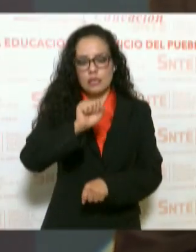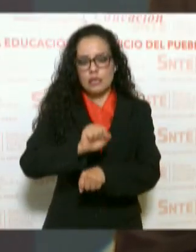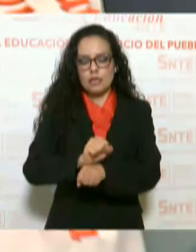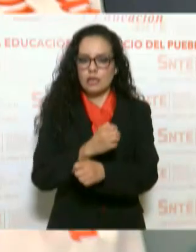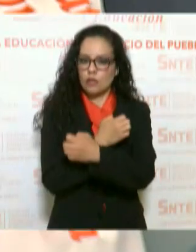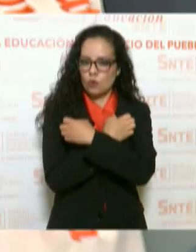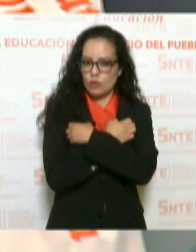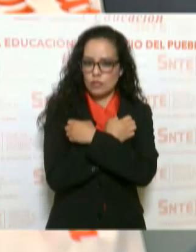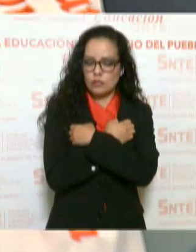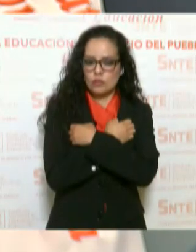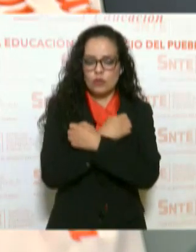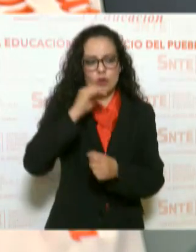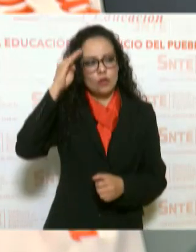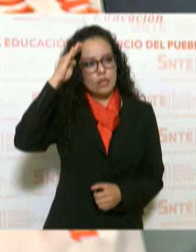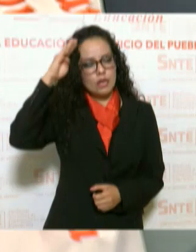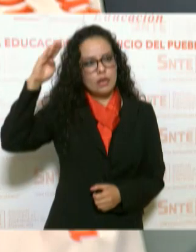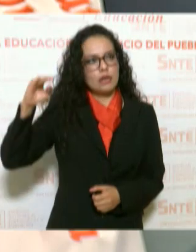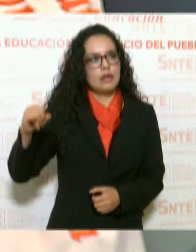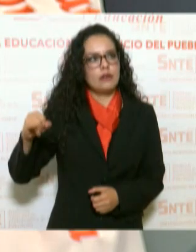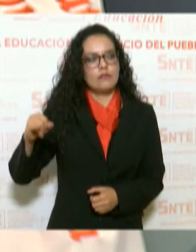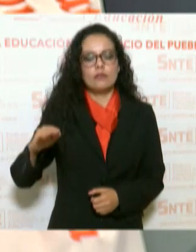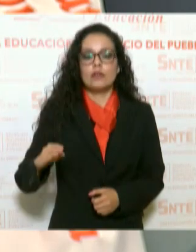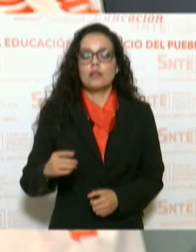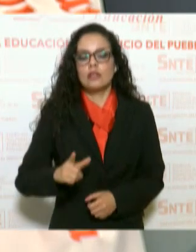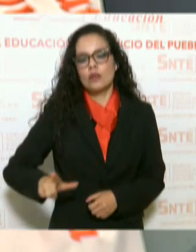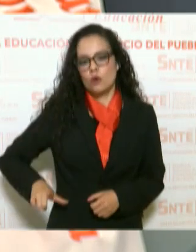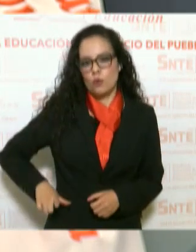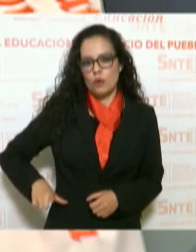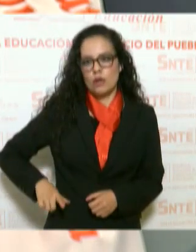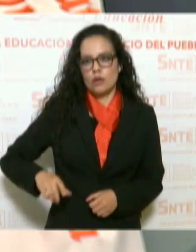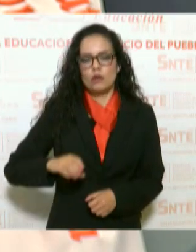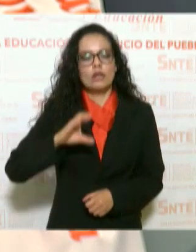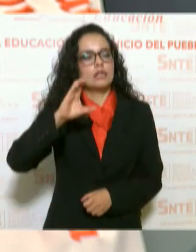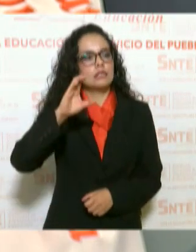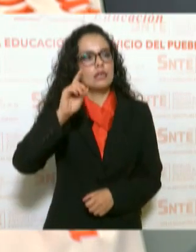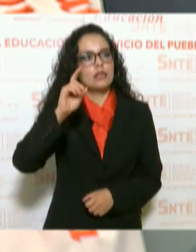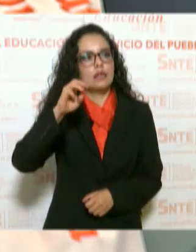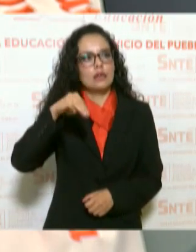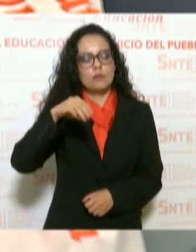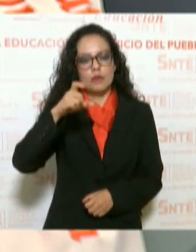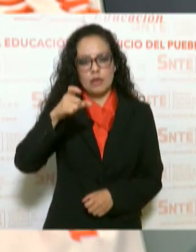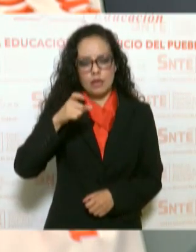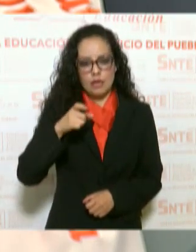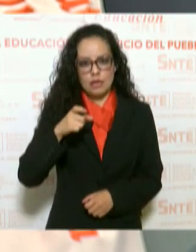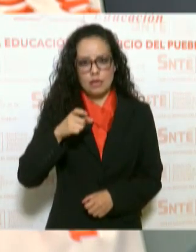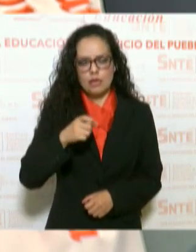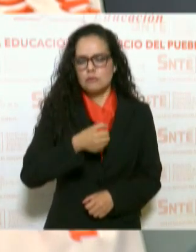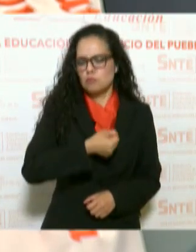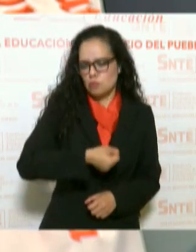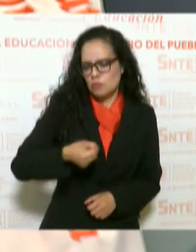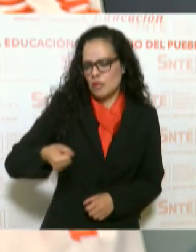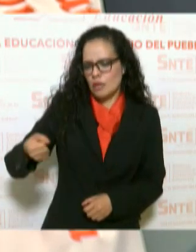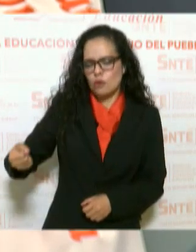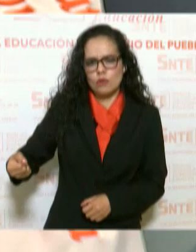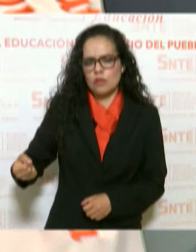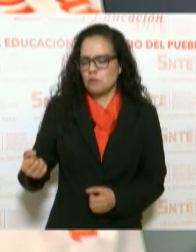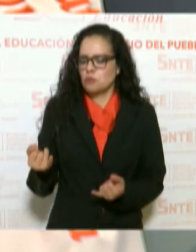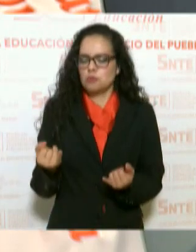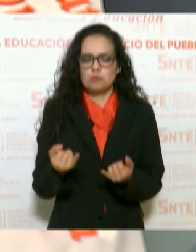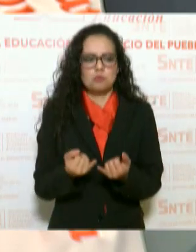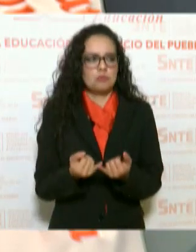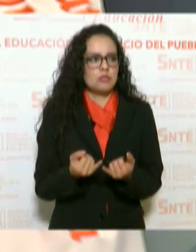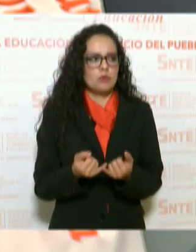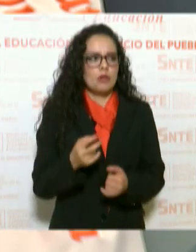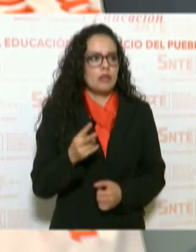jefe de gobierno de la Ciudad de México, y saludamos también a un gran investigador que le ha